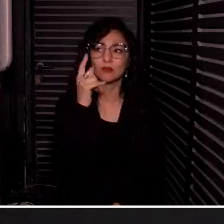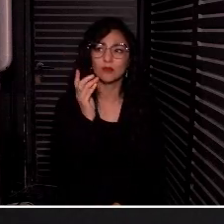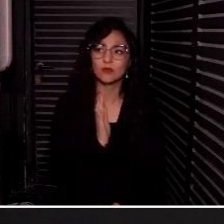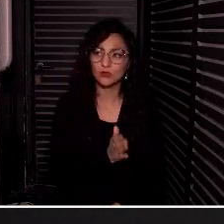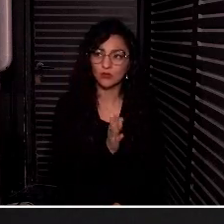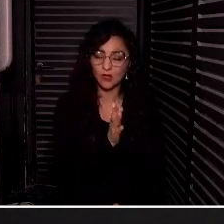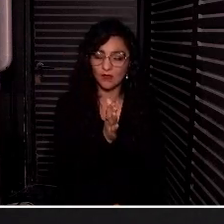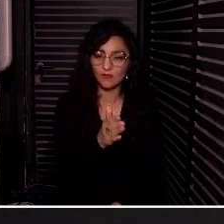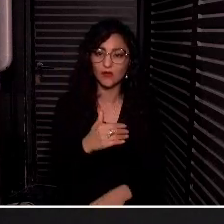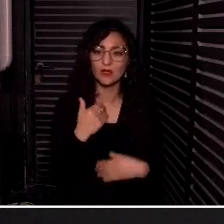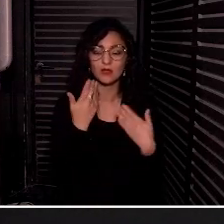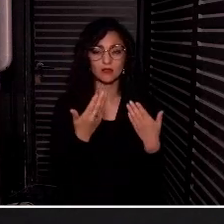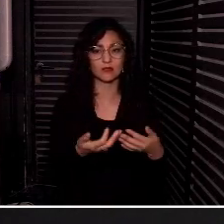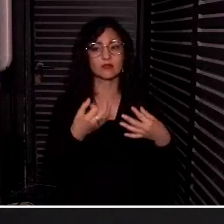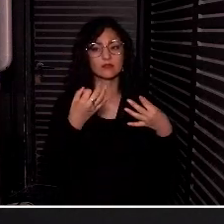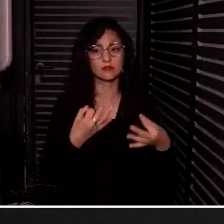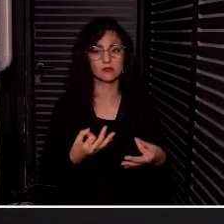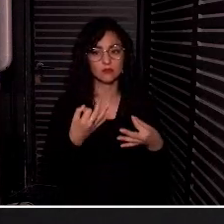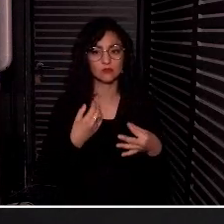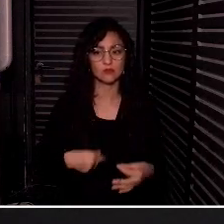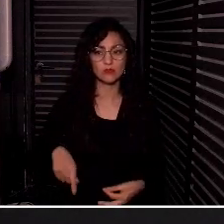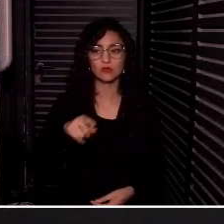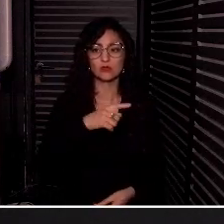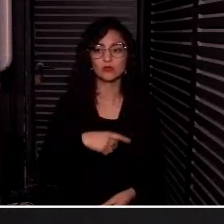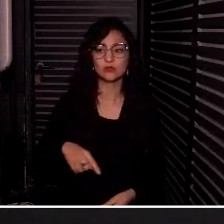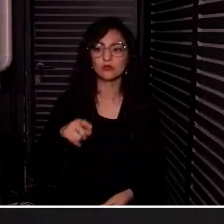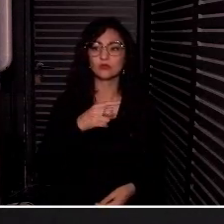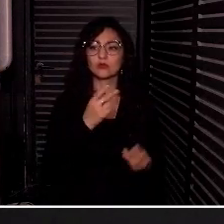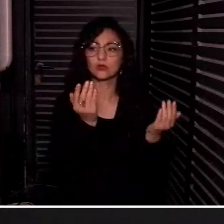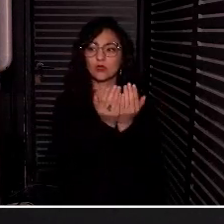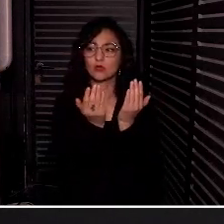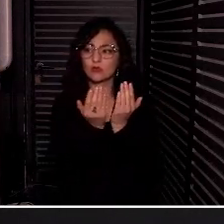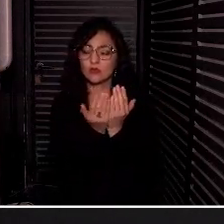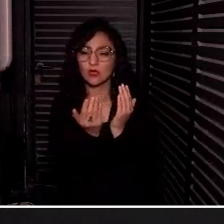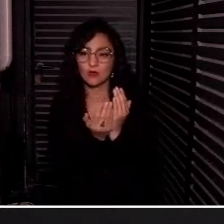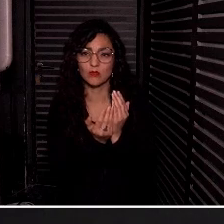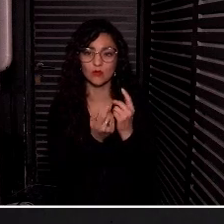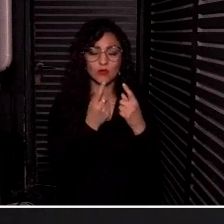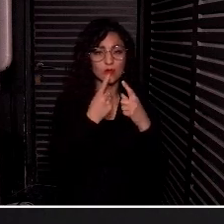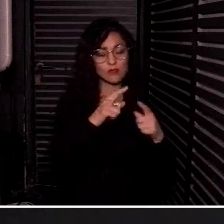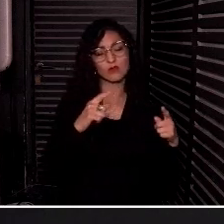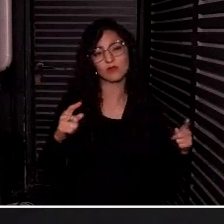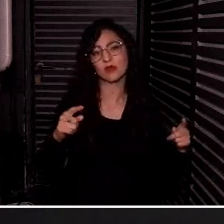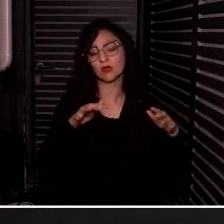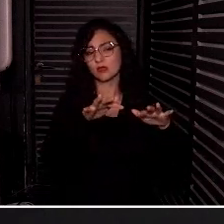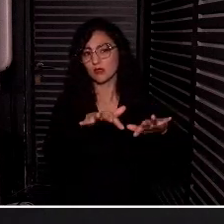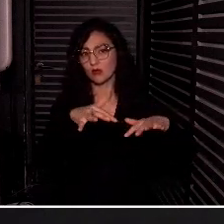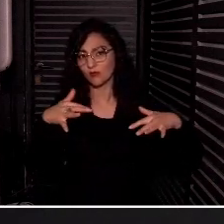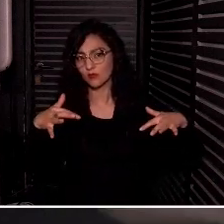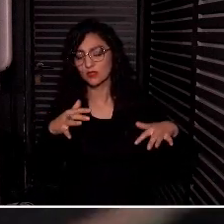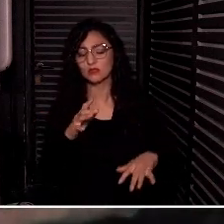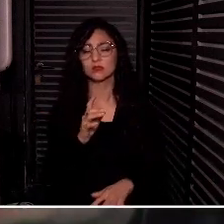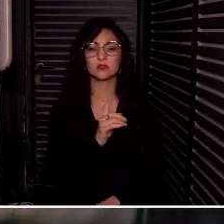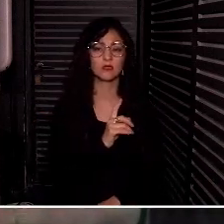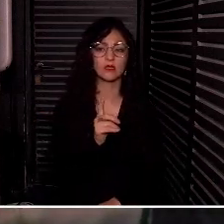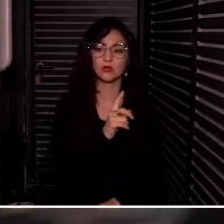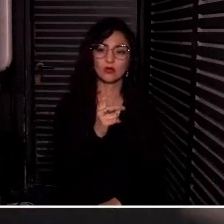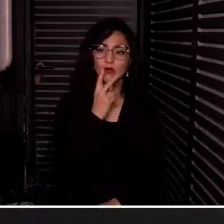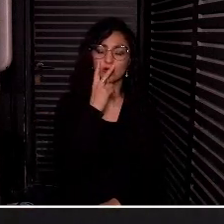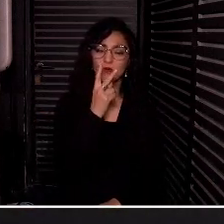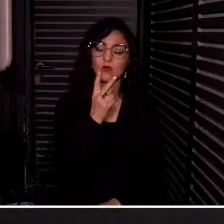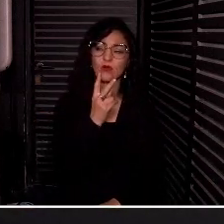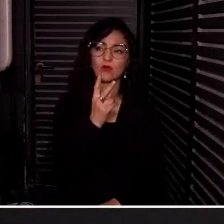asegurando que incluso cuando nosotros miramos los estudios y miramos lo que lo que dicen las audiencias no nos reconocen como